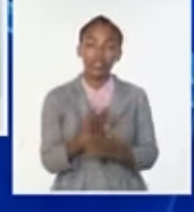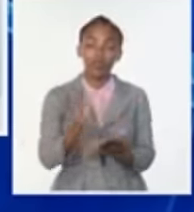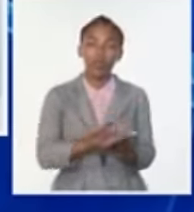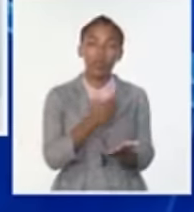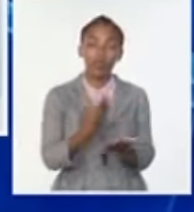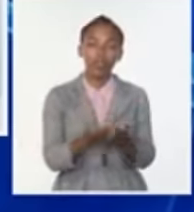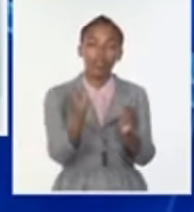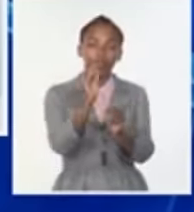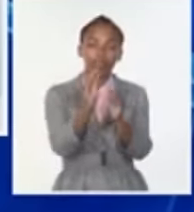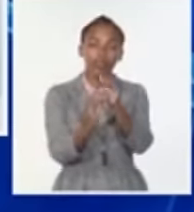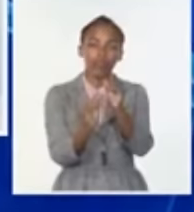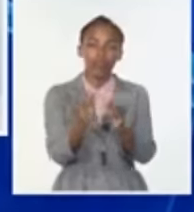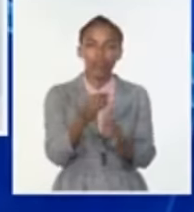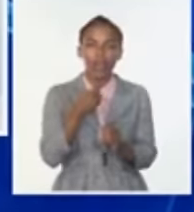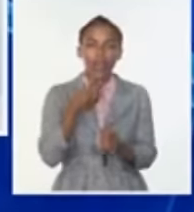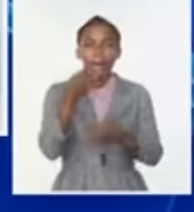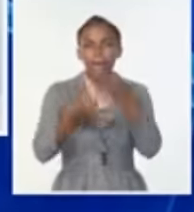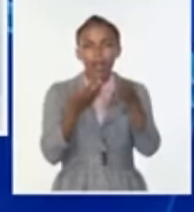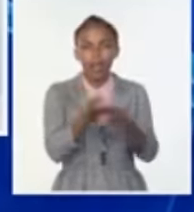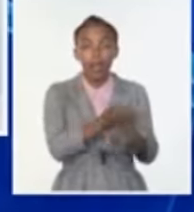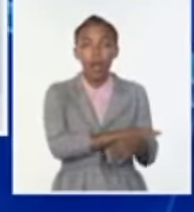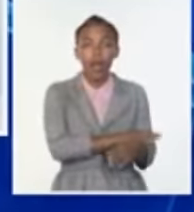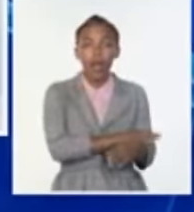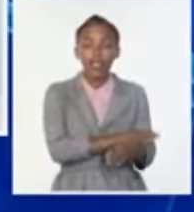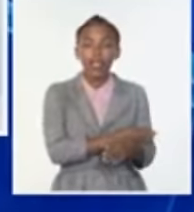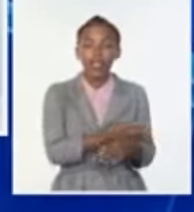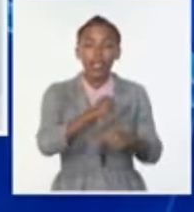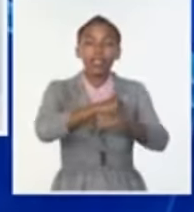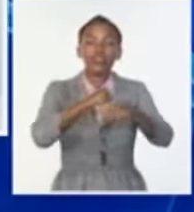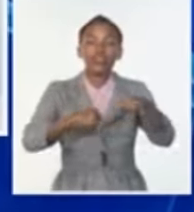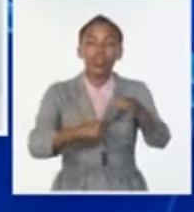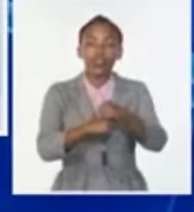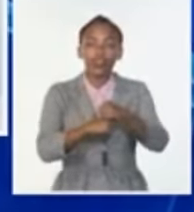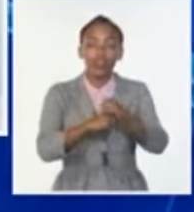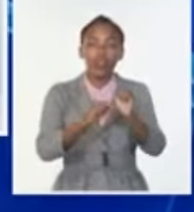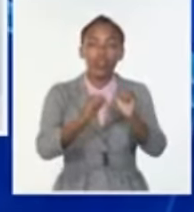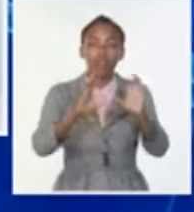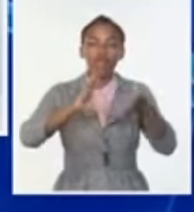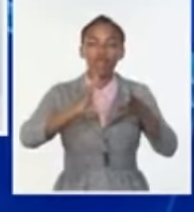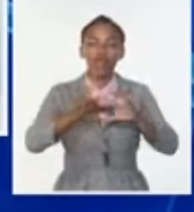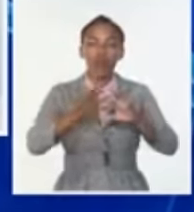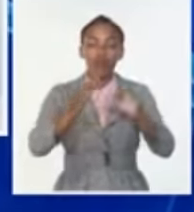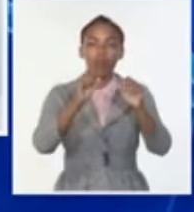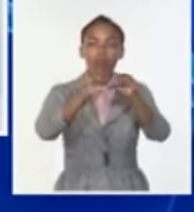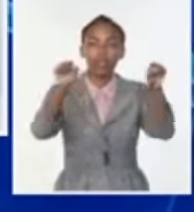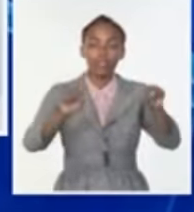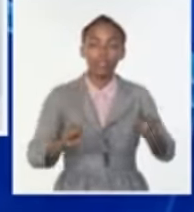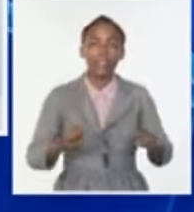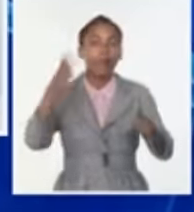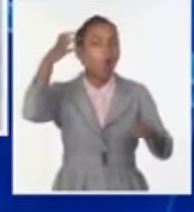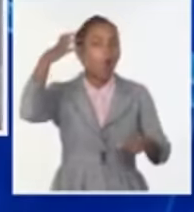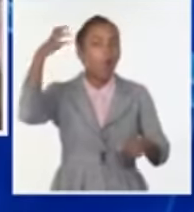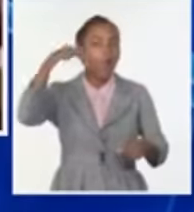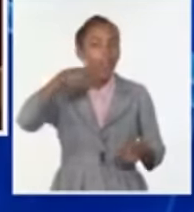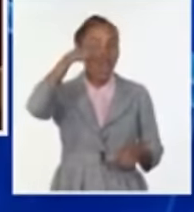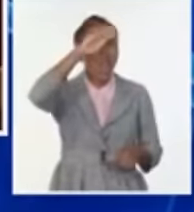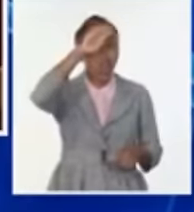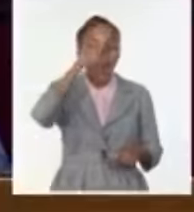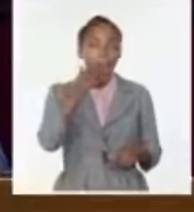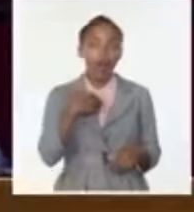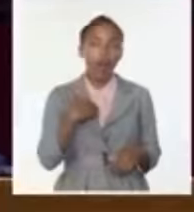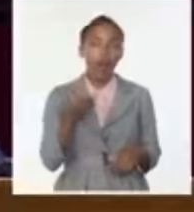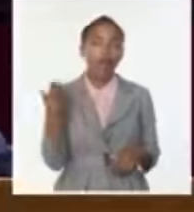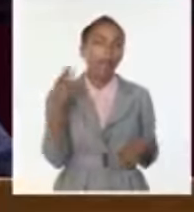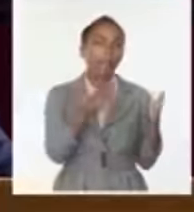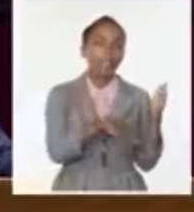lo dijimos, de cómo debe ser la estructura de gobierno del país. Es decir, cómo debe ser la administración central del Estado, sus ministerios, su función,